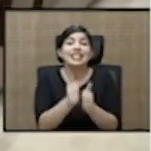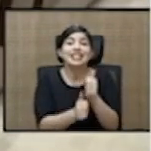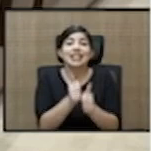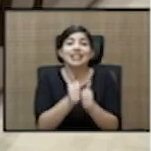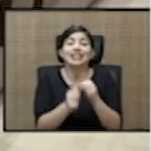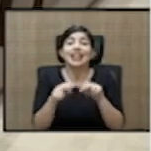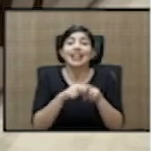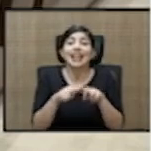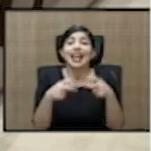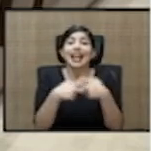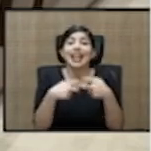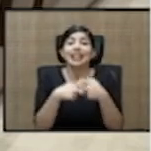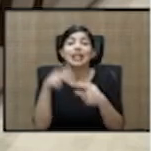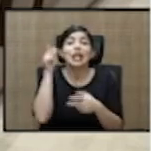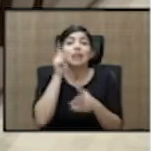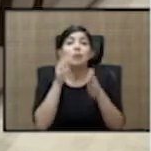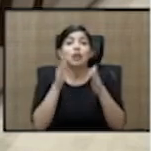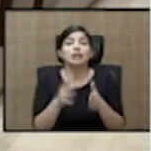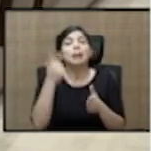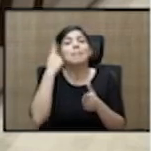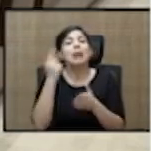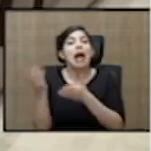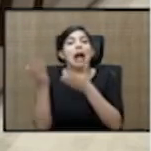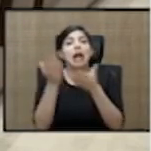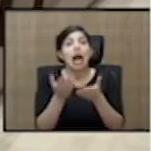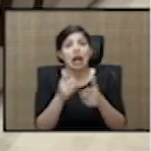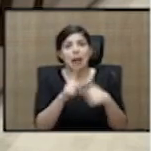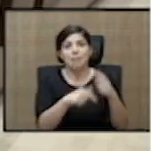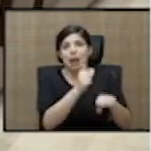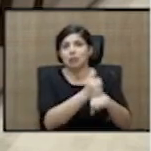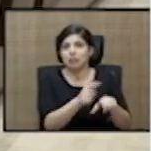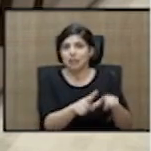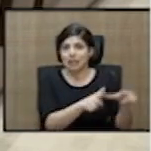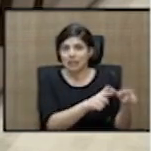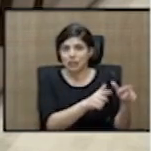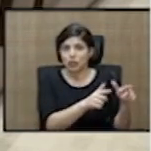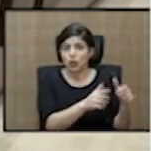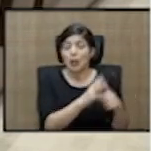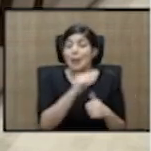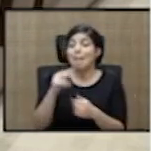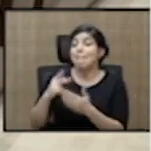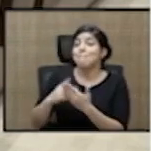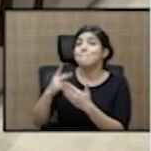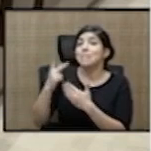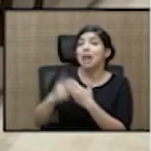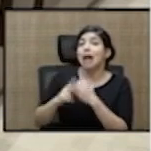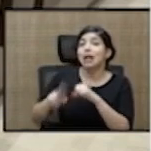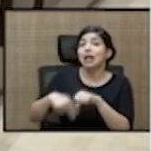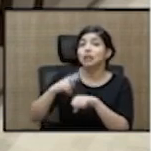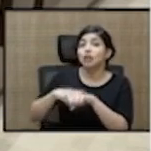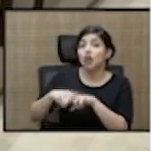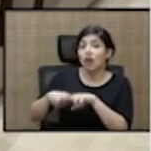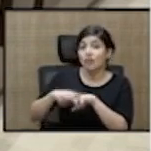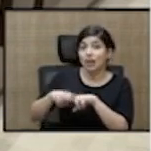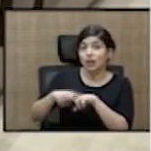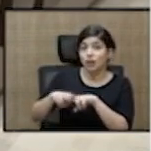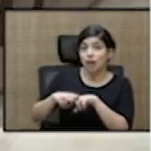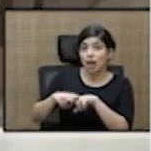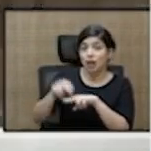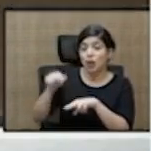el presidente quedó debiendo y donde él insistió sobre la agenda de negociación con el Fondo Monetario